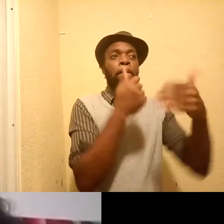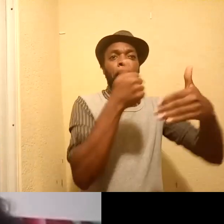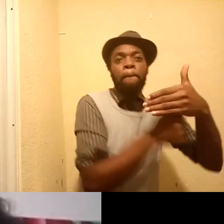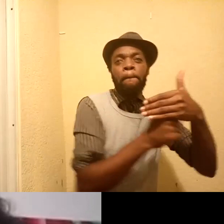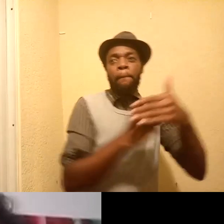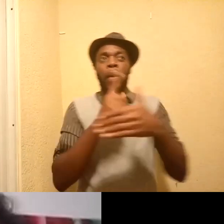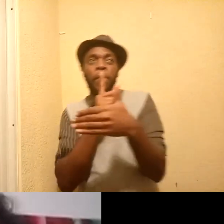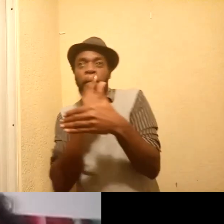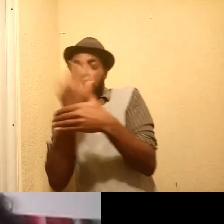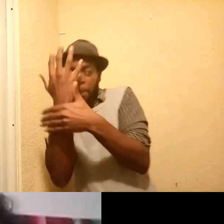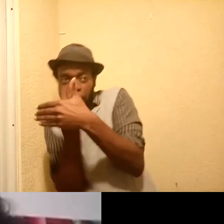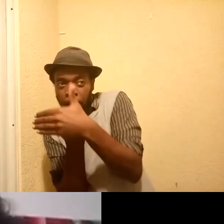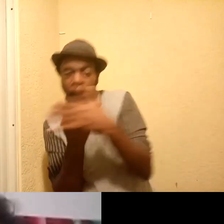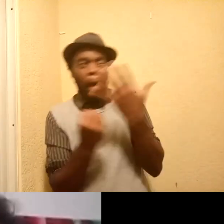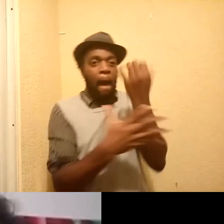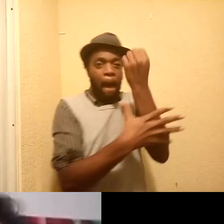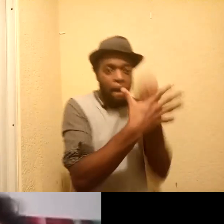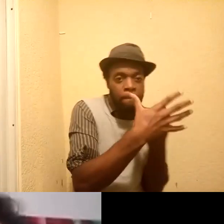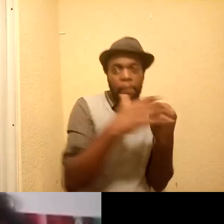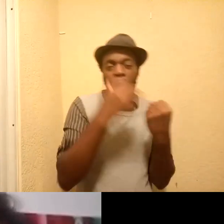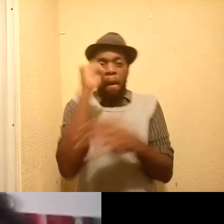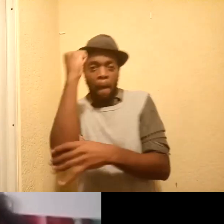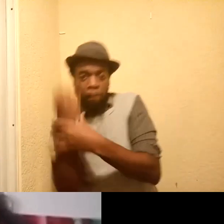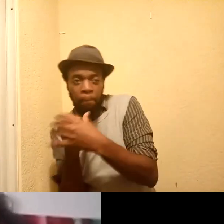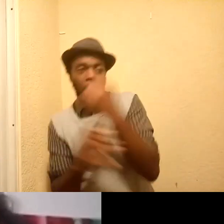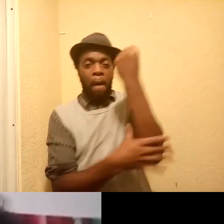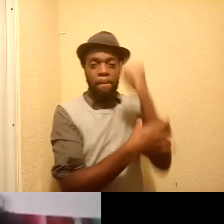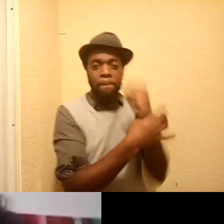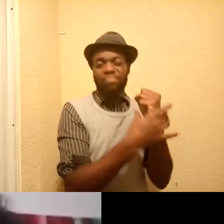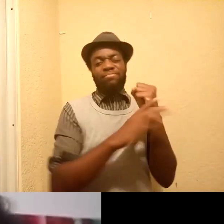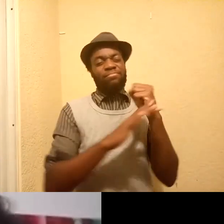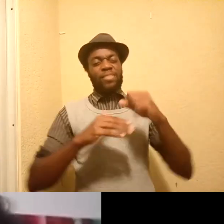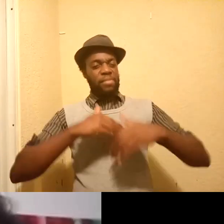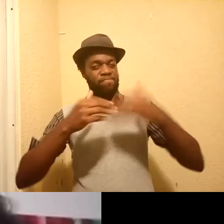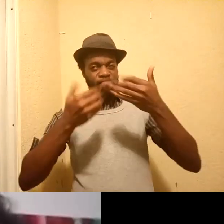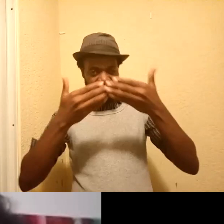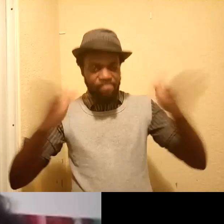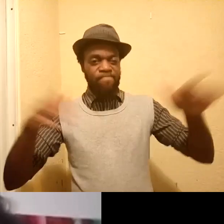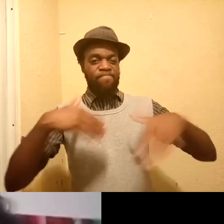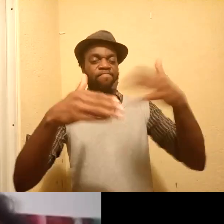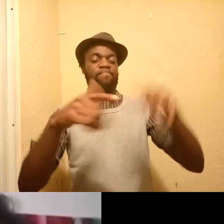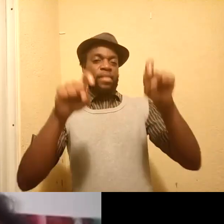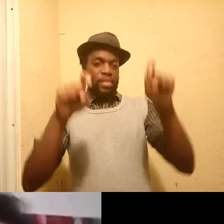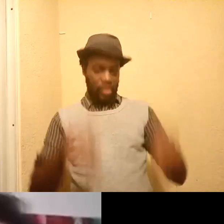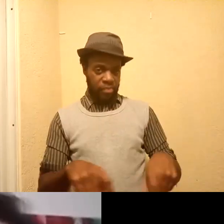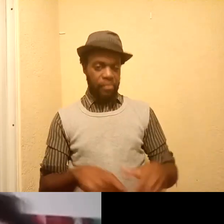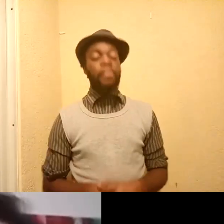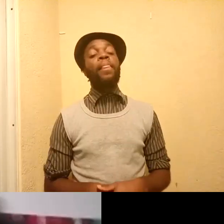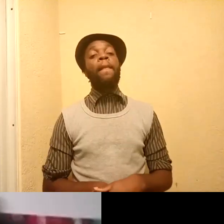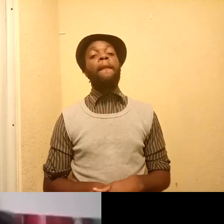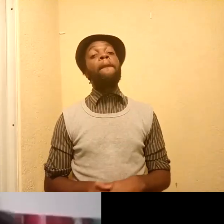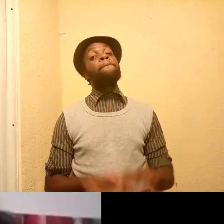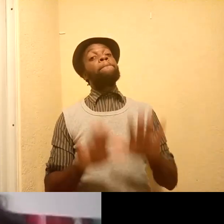callada y hasta cierto punto con temores. Las barreras que impiden el acceso a los centros de